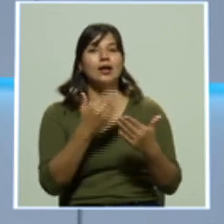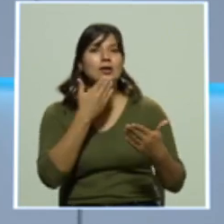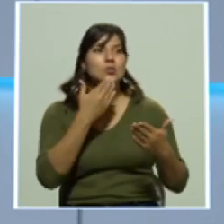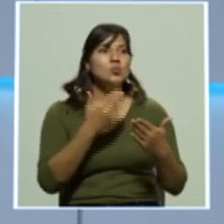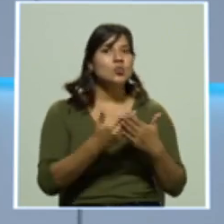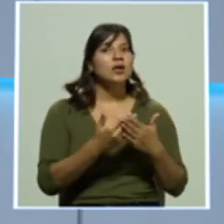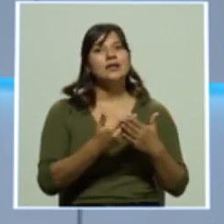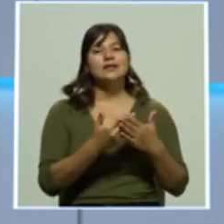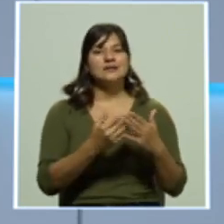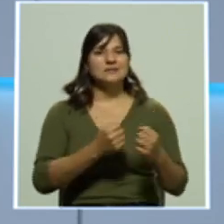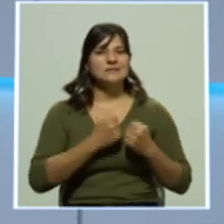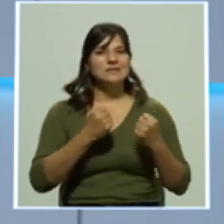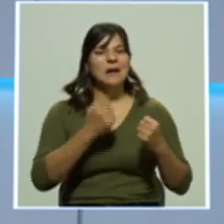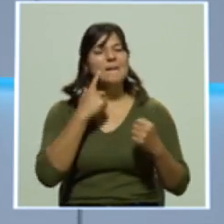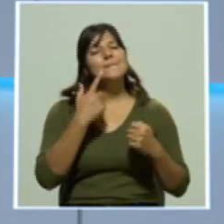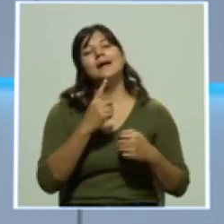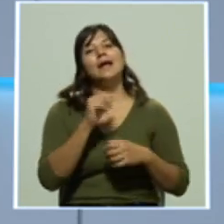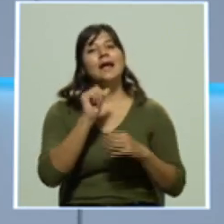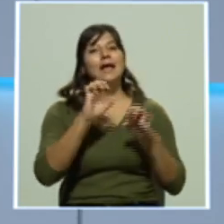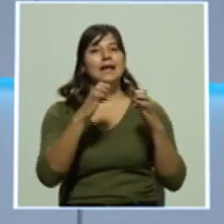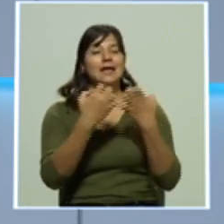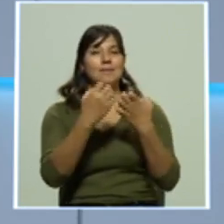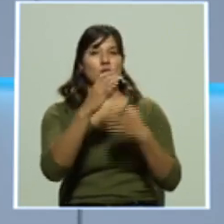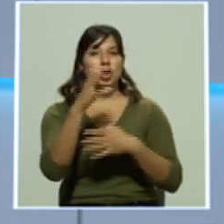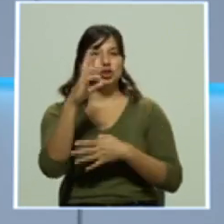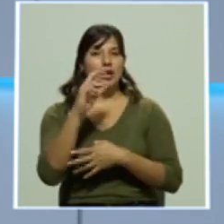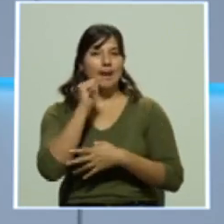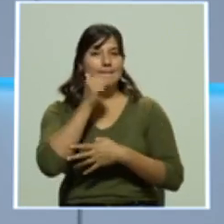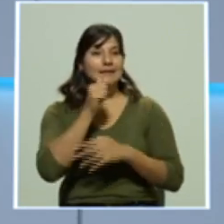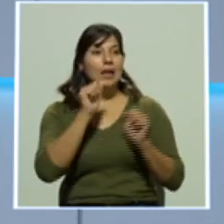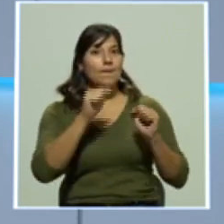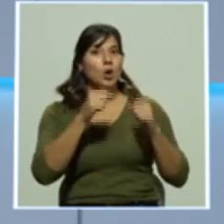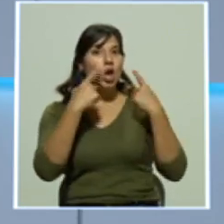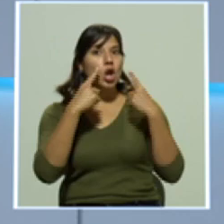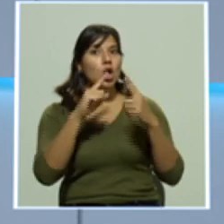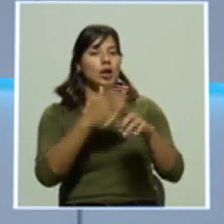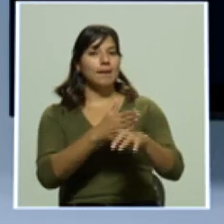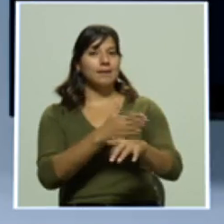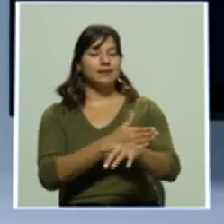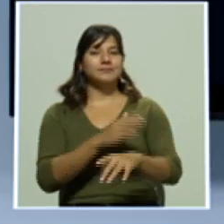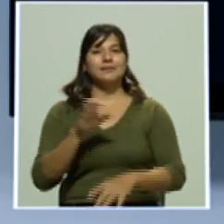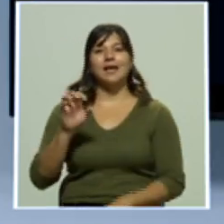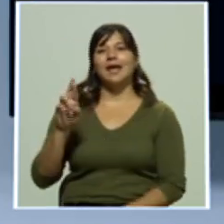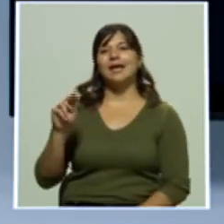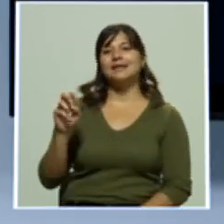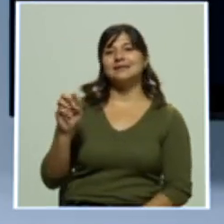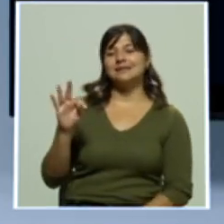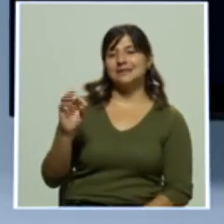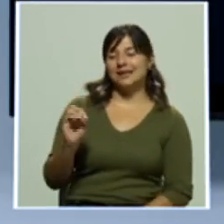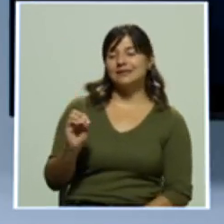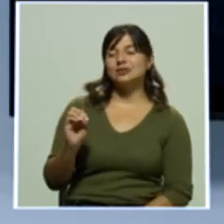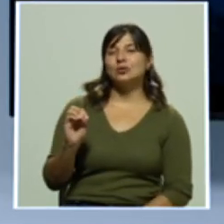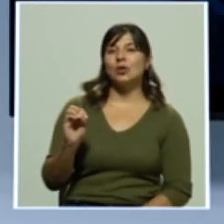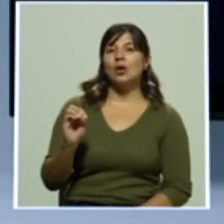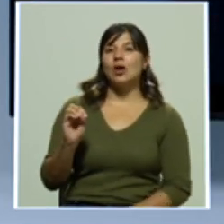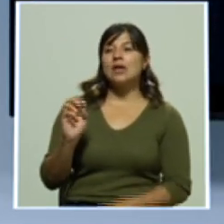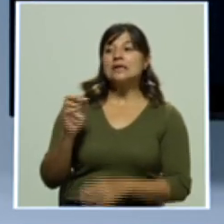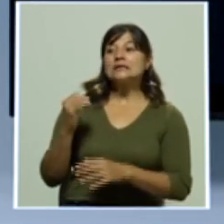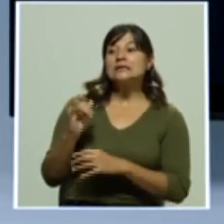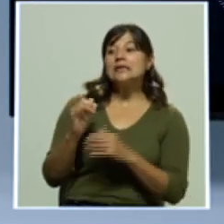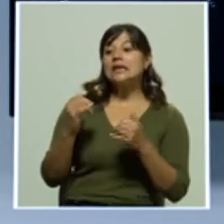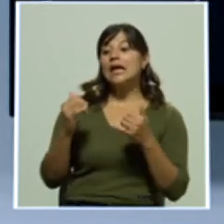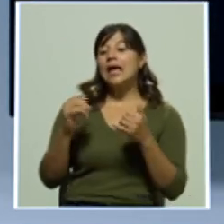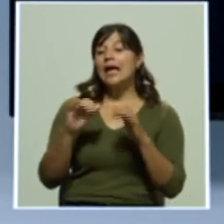Sele mañana encuentre otra vez el camino del arco. Don Ernesto, en este tema, aunque la selección juegue mal